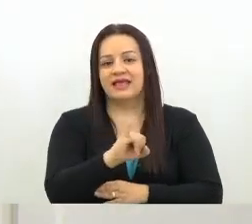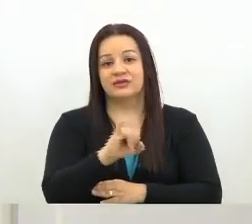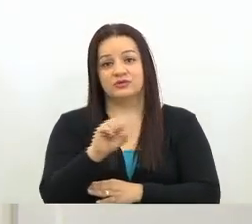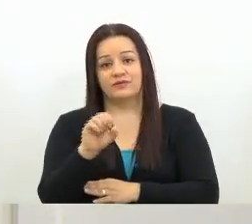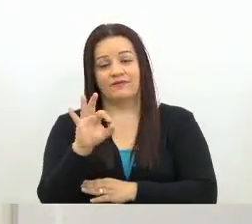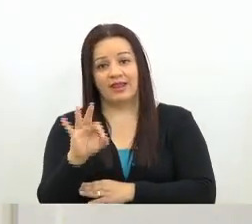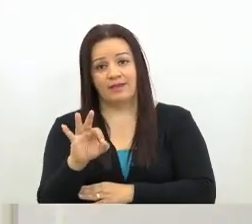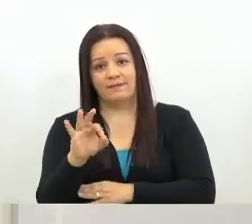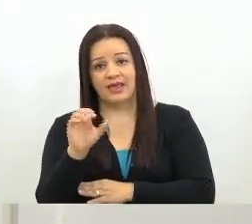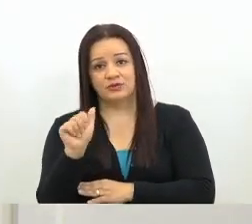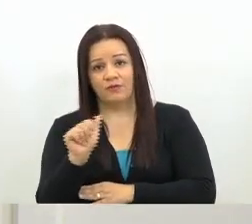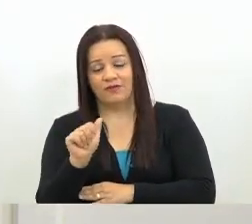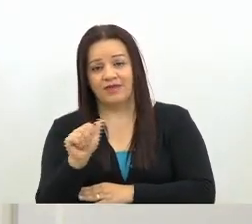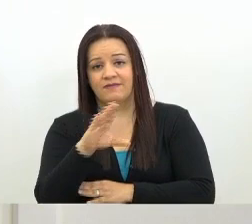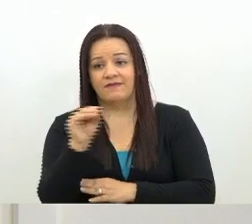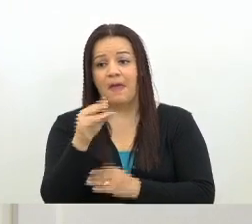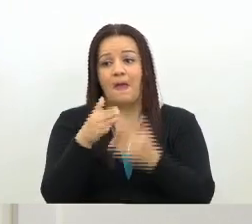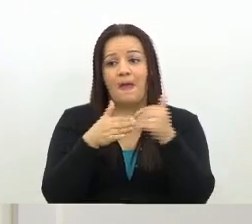Azofeifa, a pesar de que